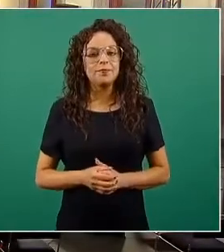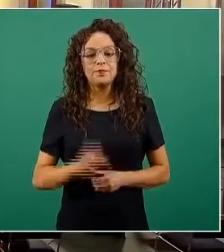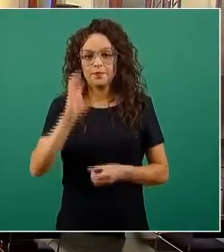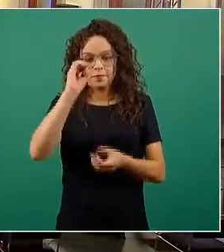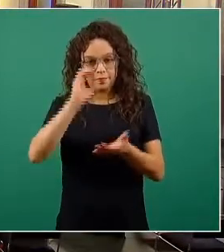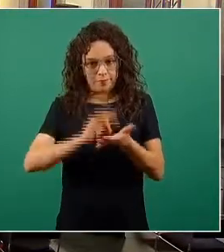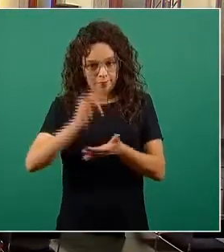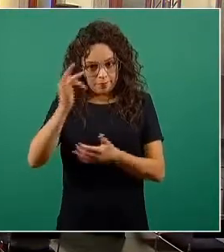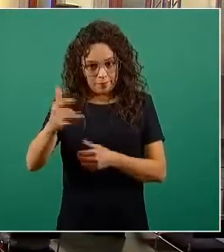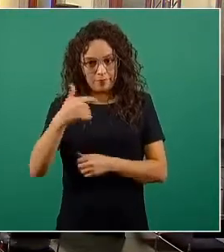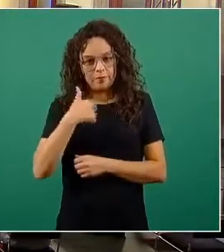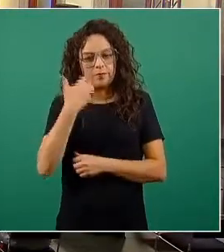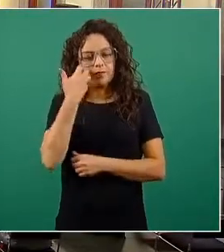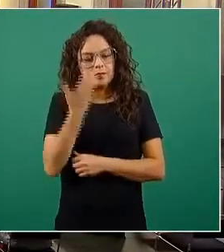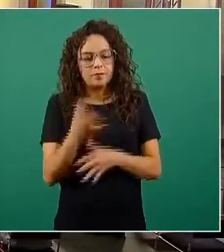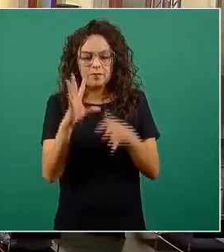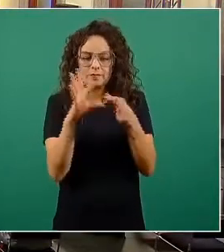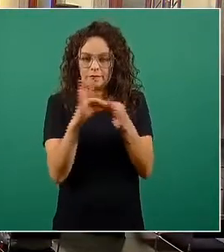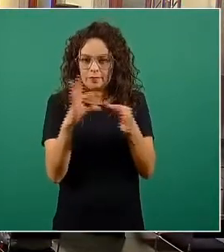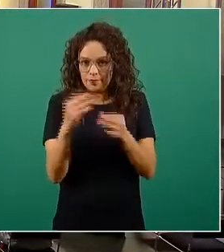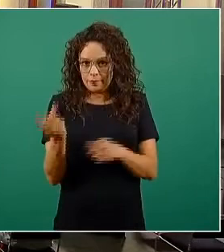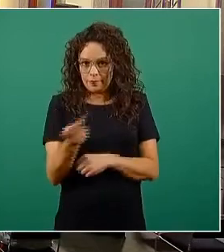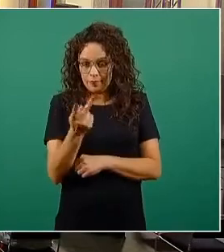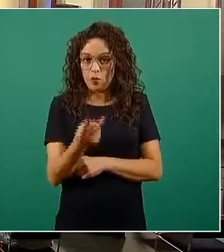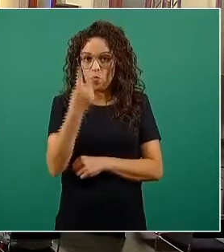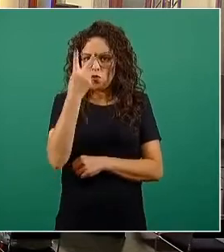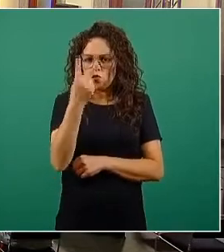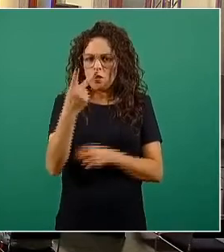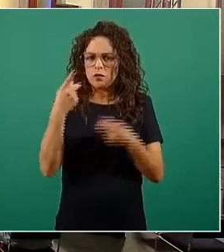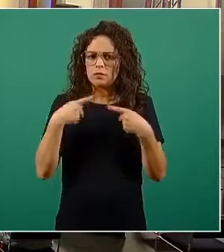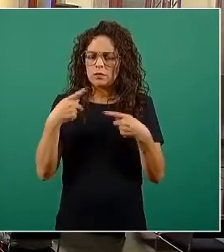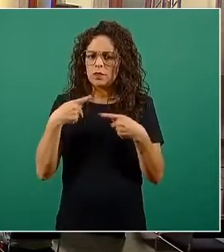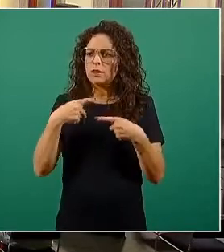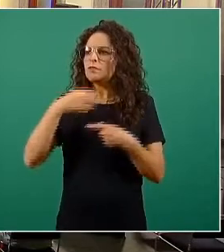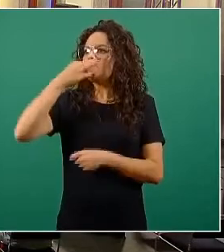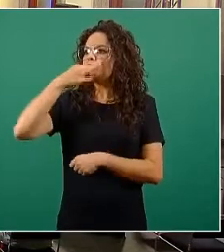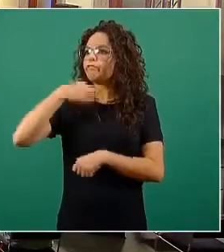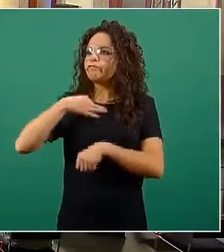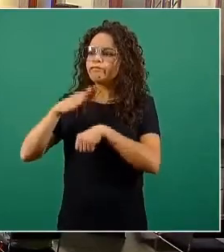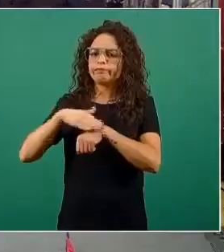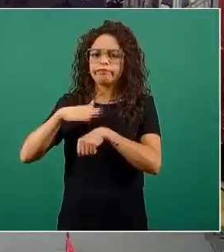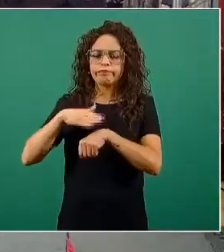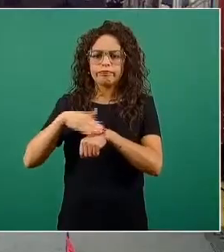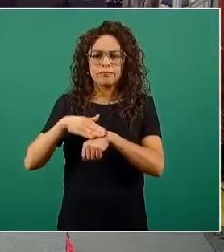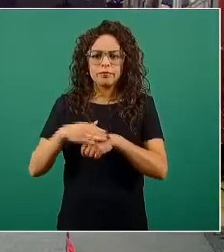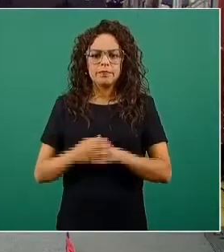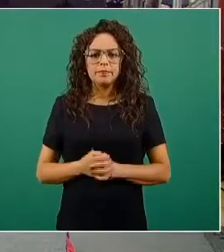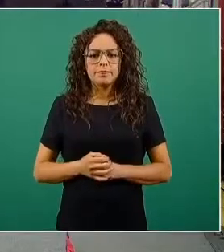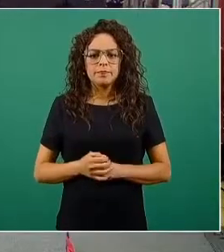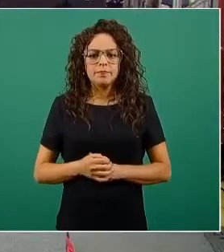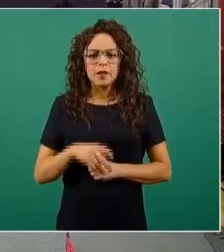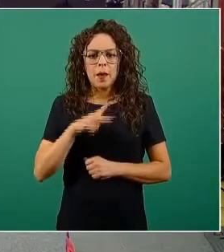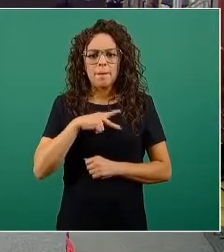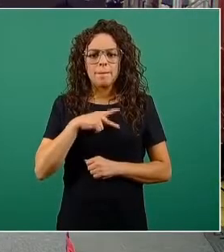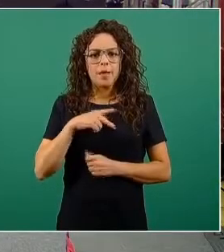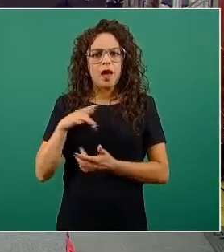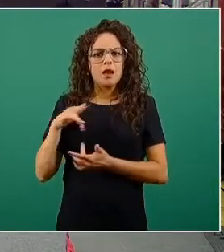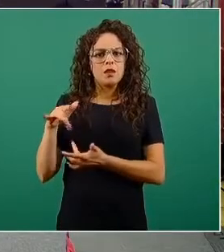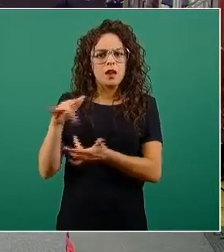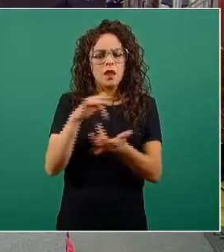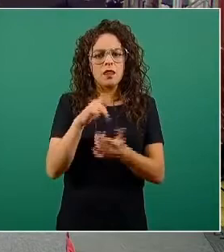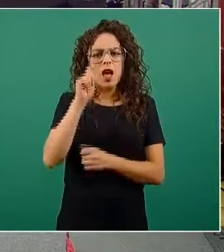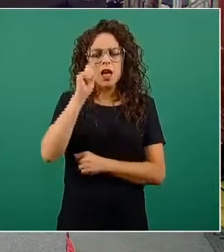Muchas gracias. Quisiera comentar dos denuncias que me hicieron en mis redes. Hablando del estado